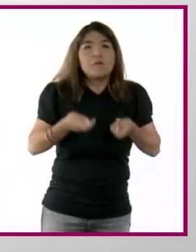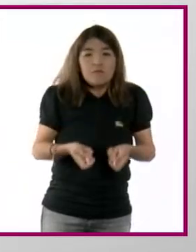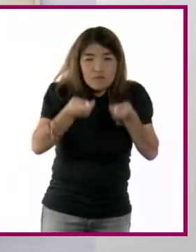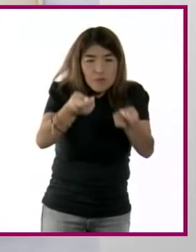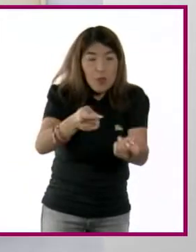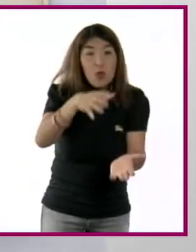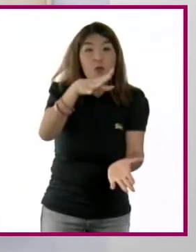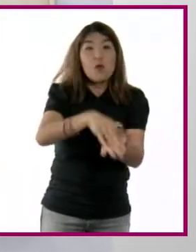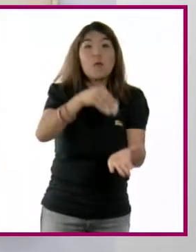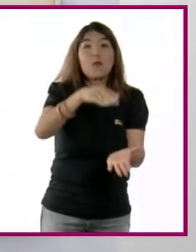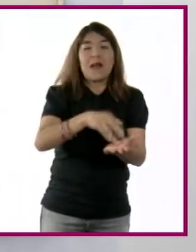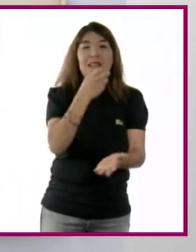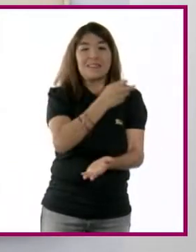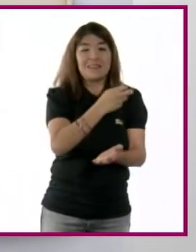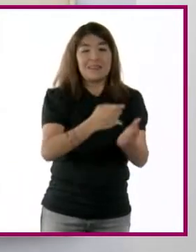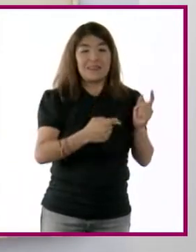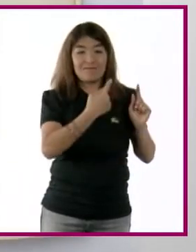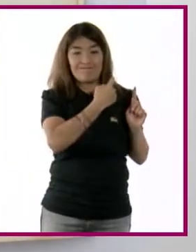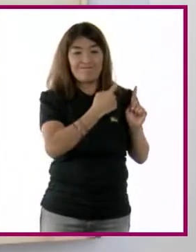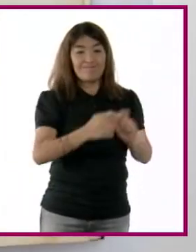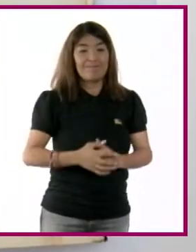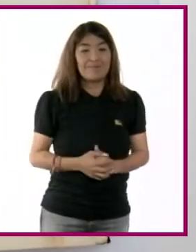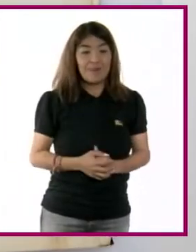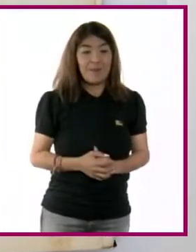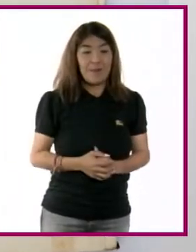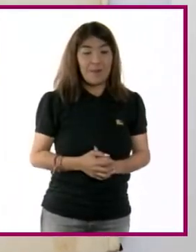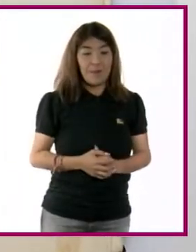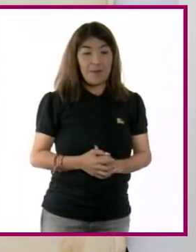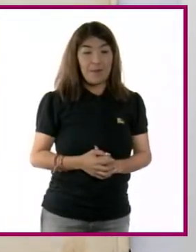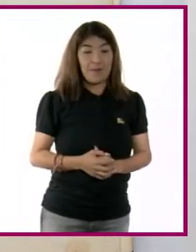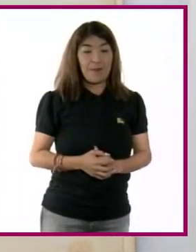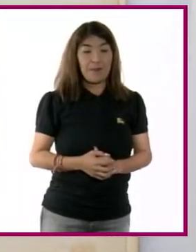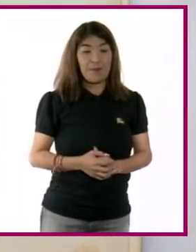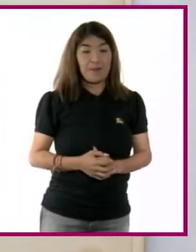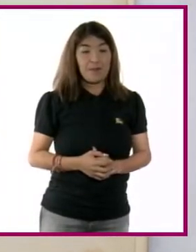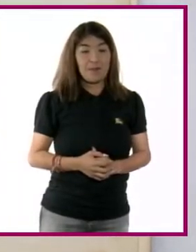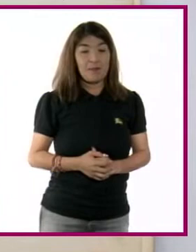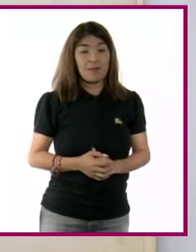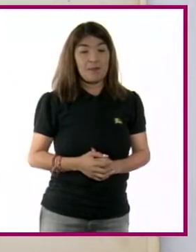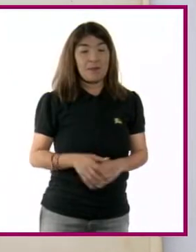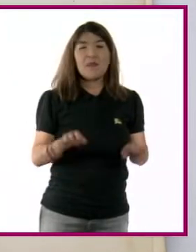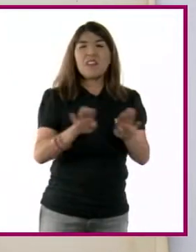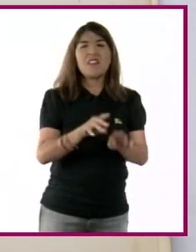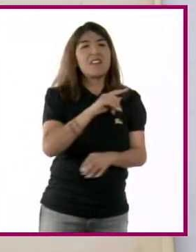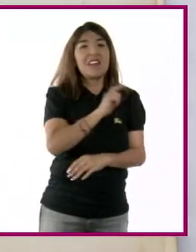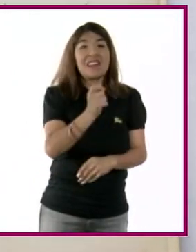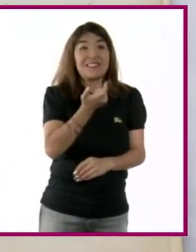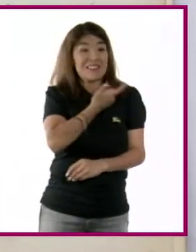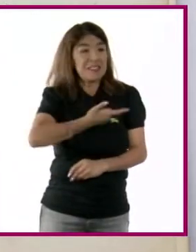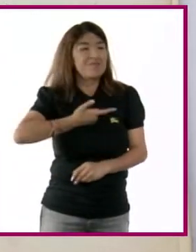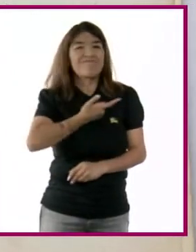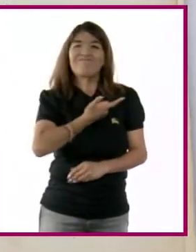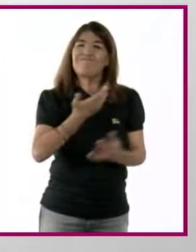del Tratado Elemental de los Determinantes, que por supuesto no le divirtió en absoluto.